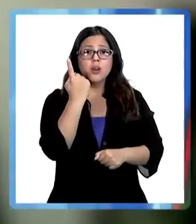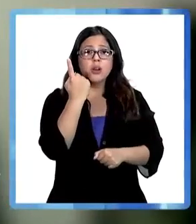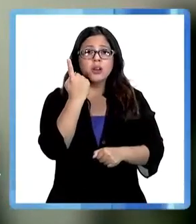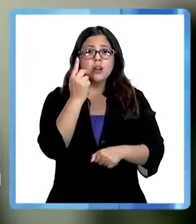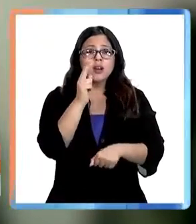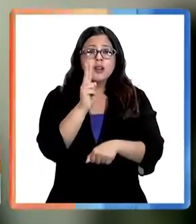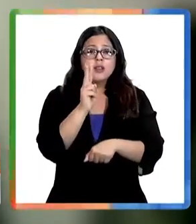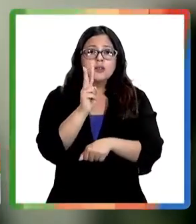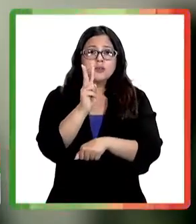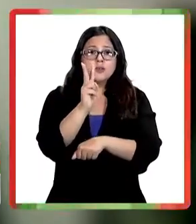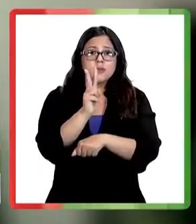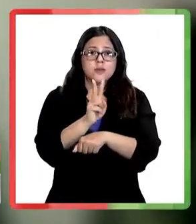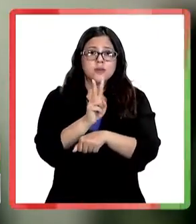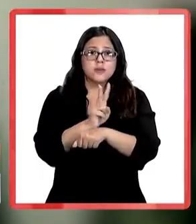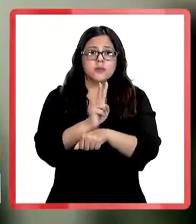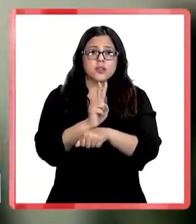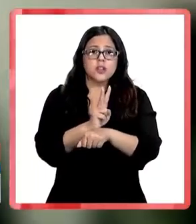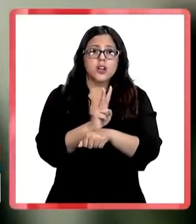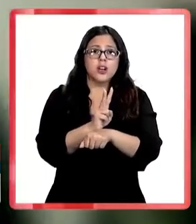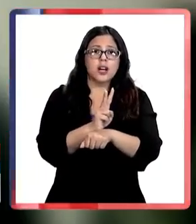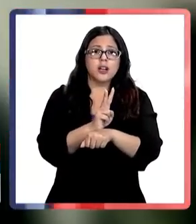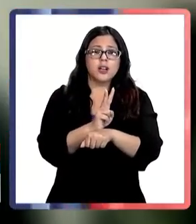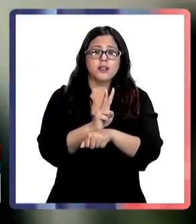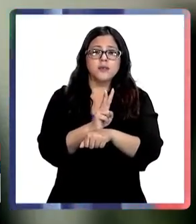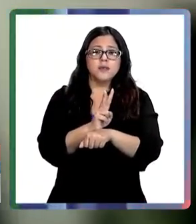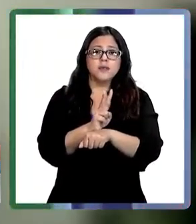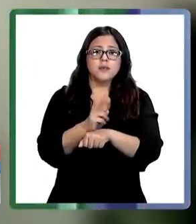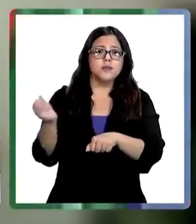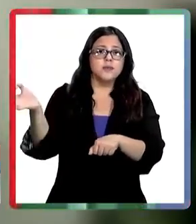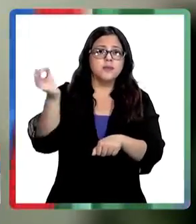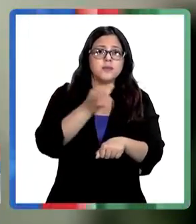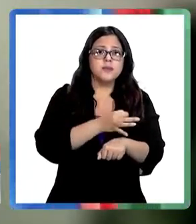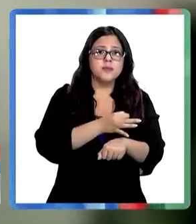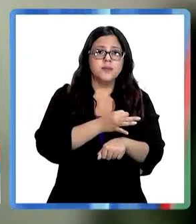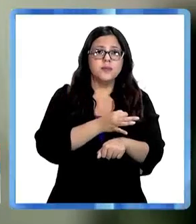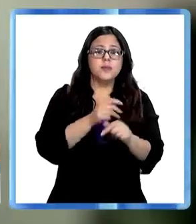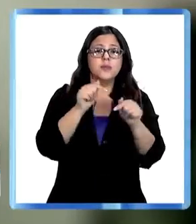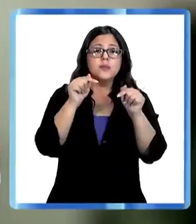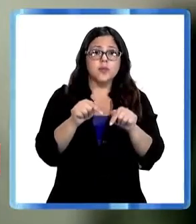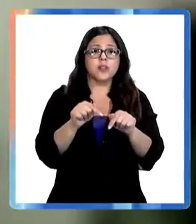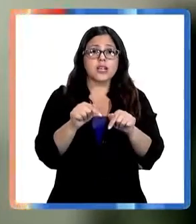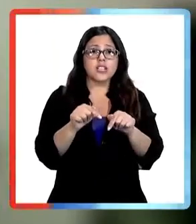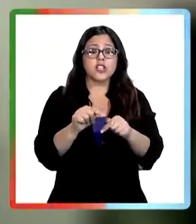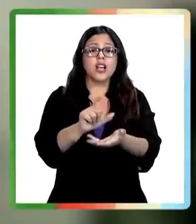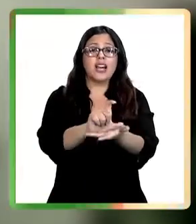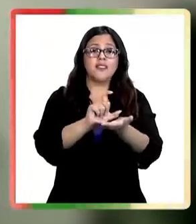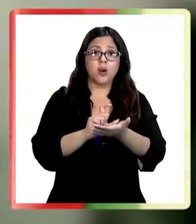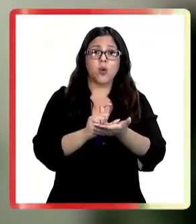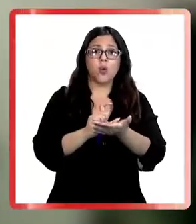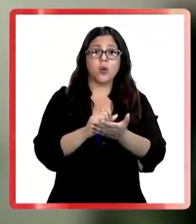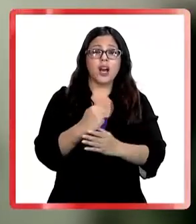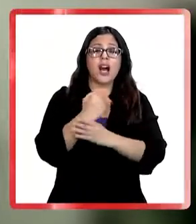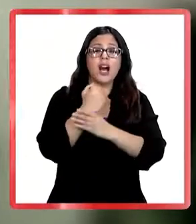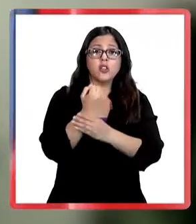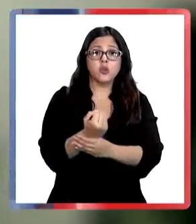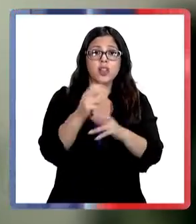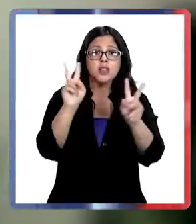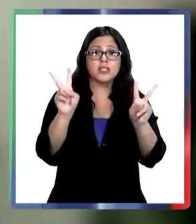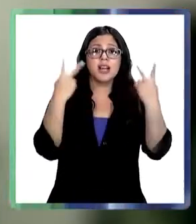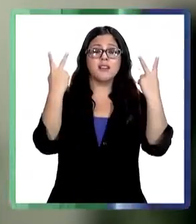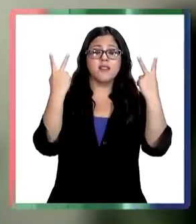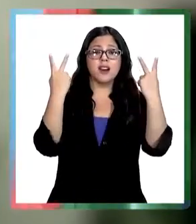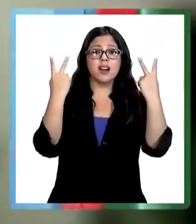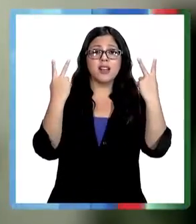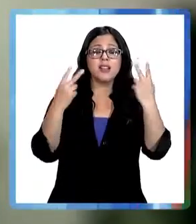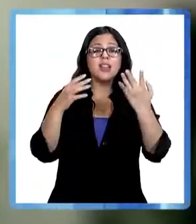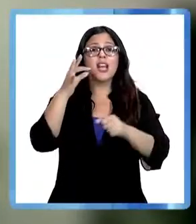profesora de infectología mía una vez me dijo, las vacunas cambiaron la historia de la humanidad, y eso es un hecho histórico. O sea, la mortalidad infantil,